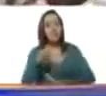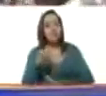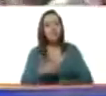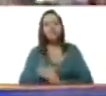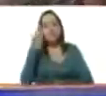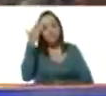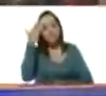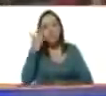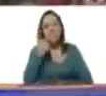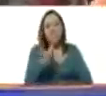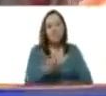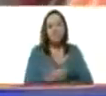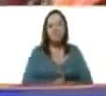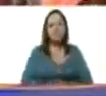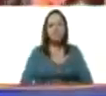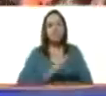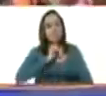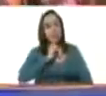digo.